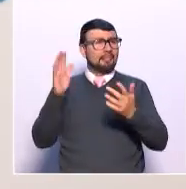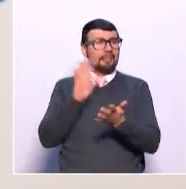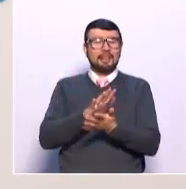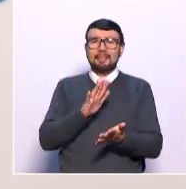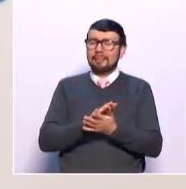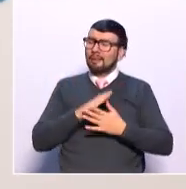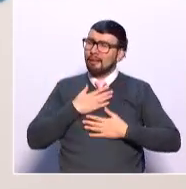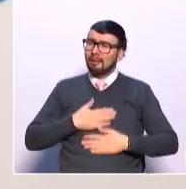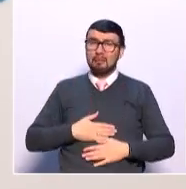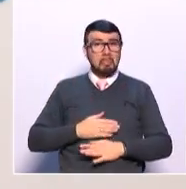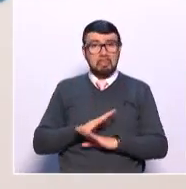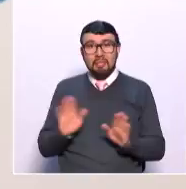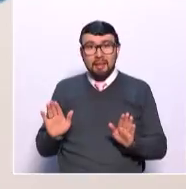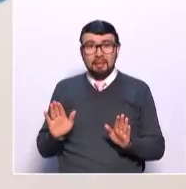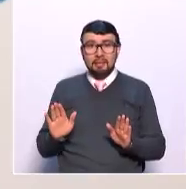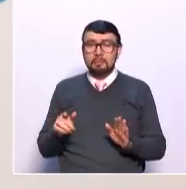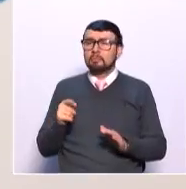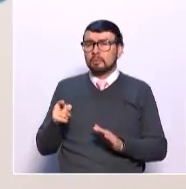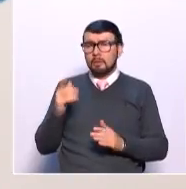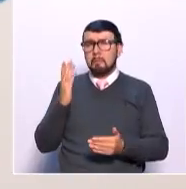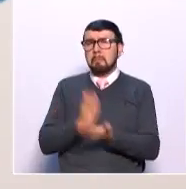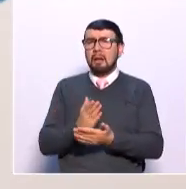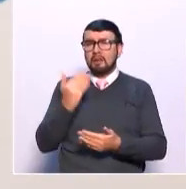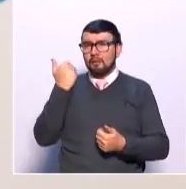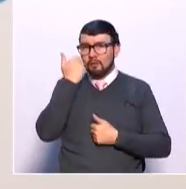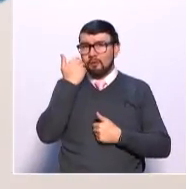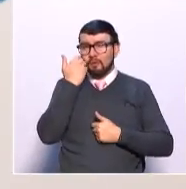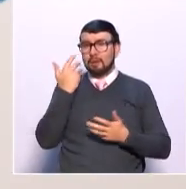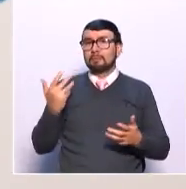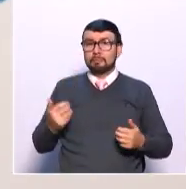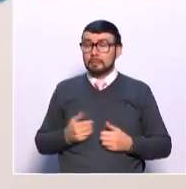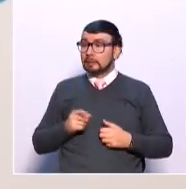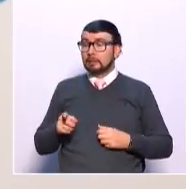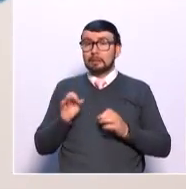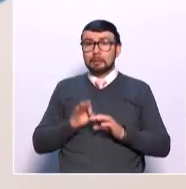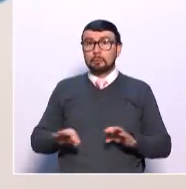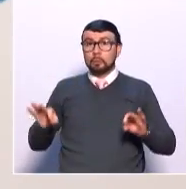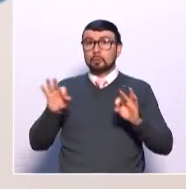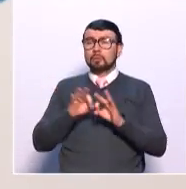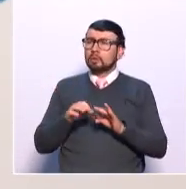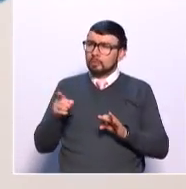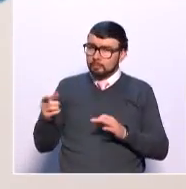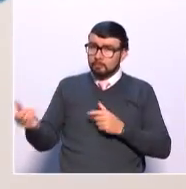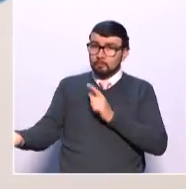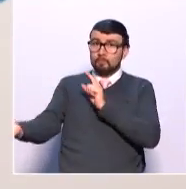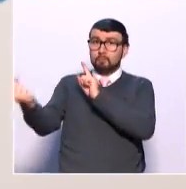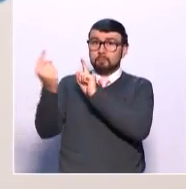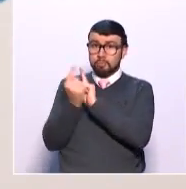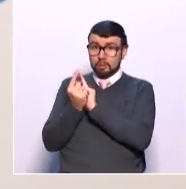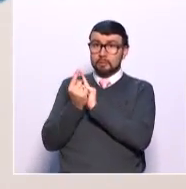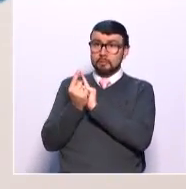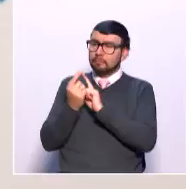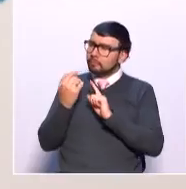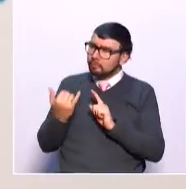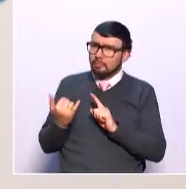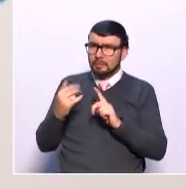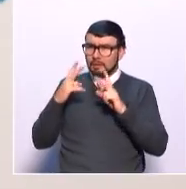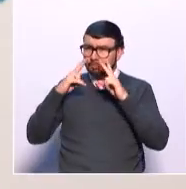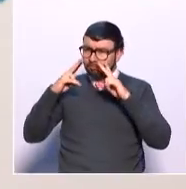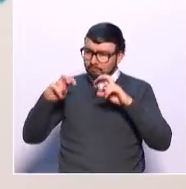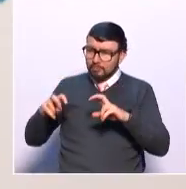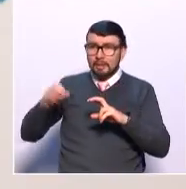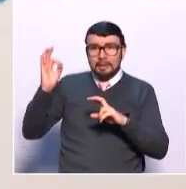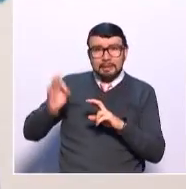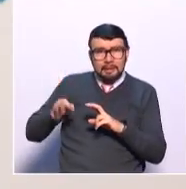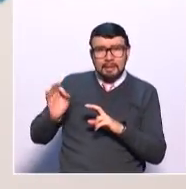eso la persona llega a la enfermedad por eso es muy importante que en la consulta nosotros siempre siempre la